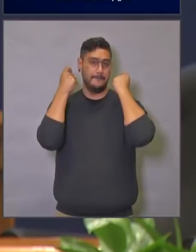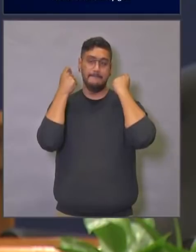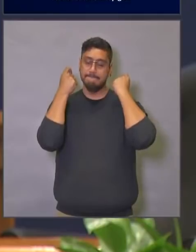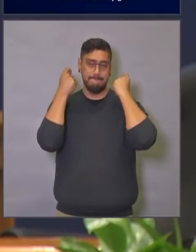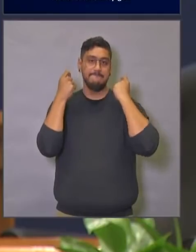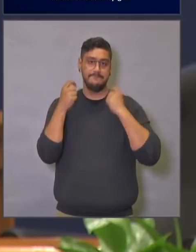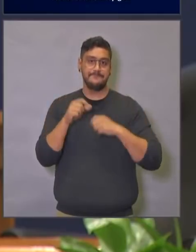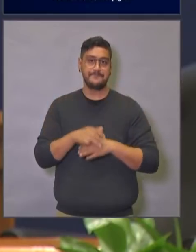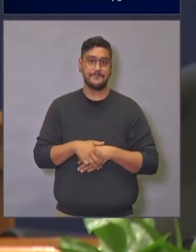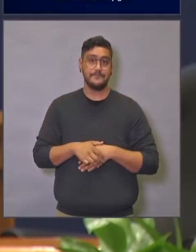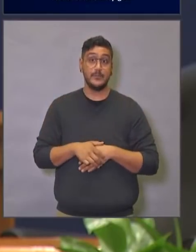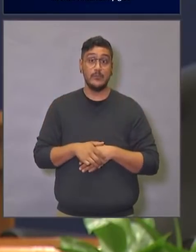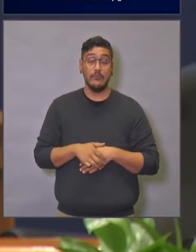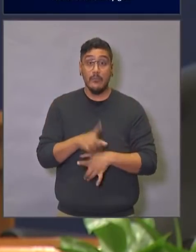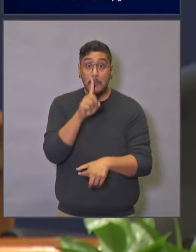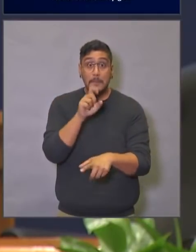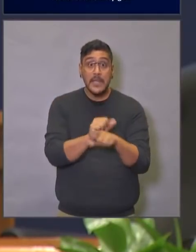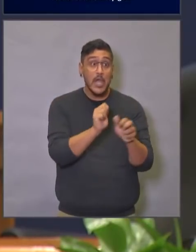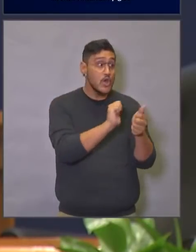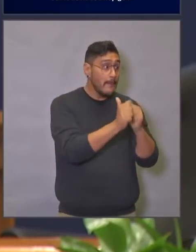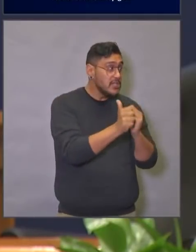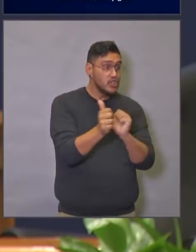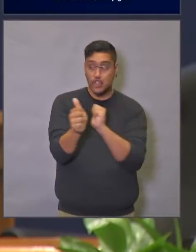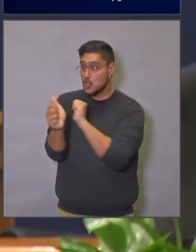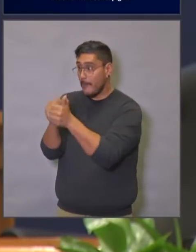competiciones aún no están permitidas por el Estado.